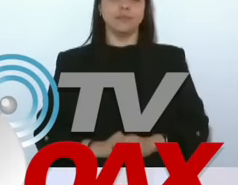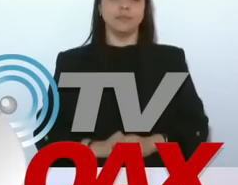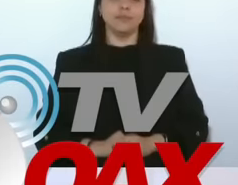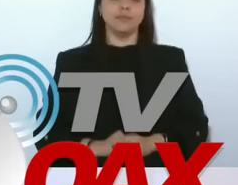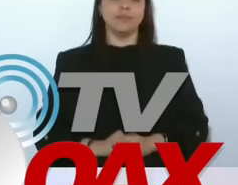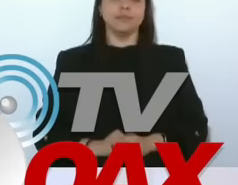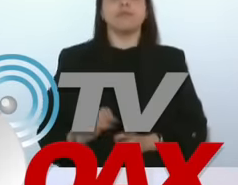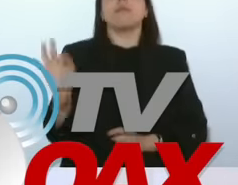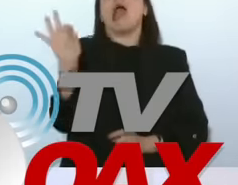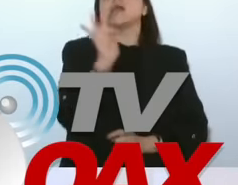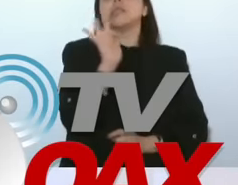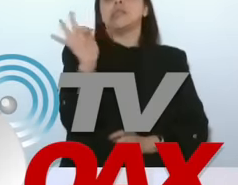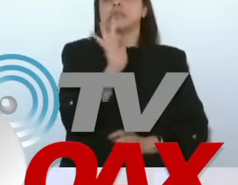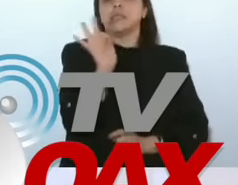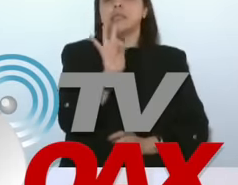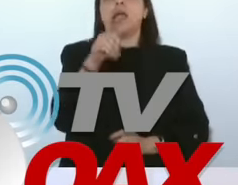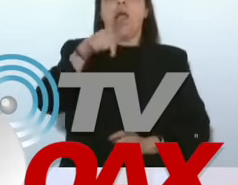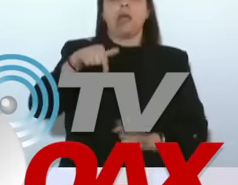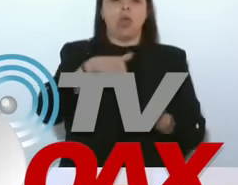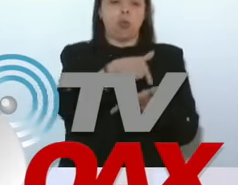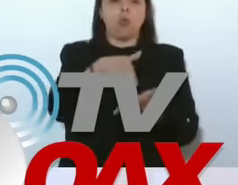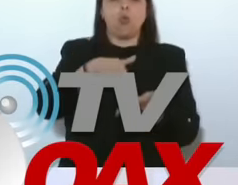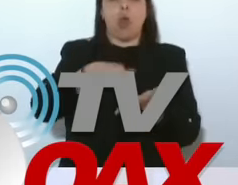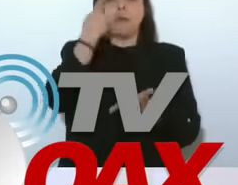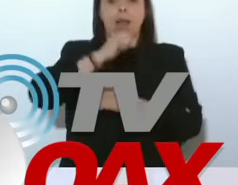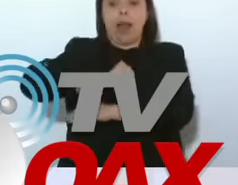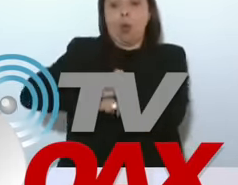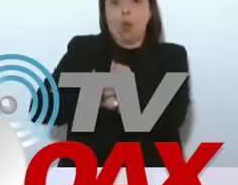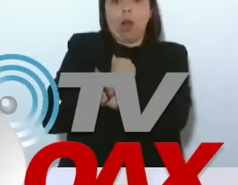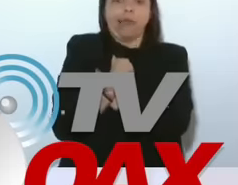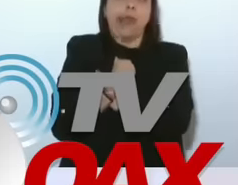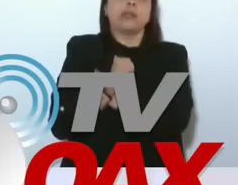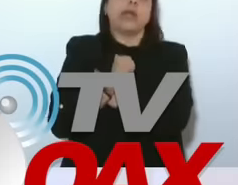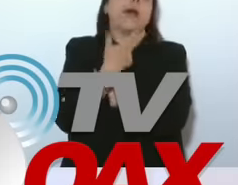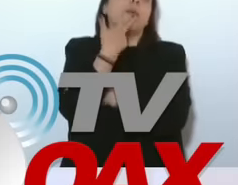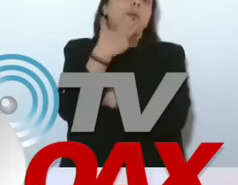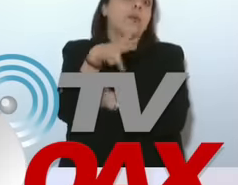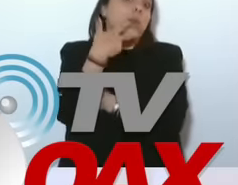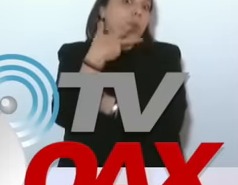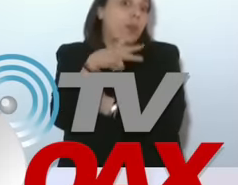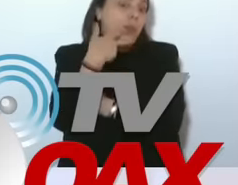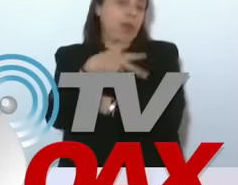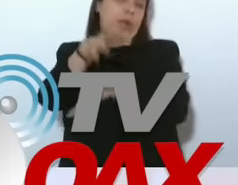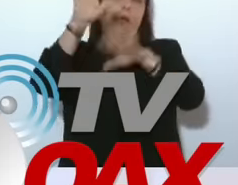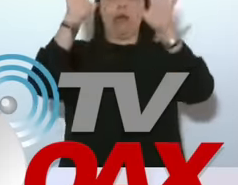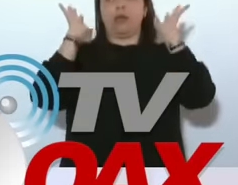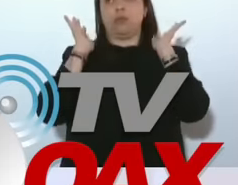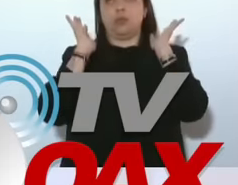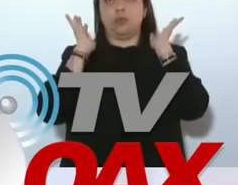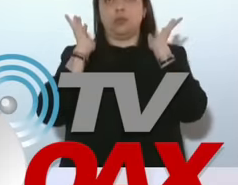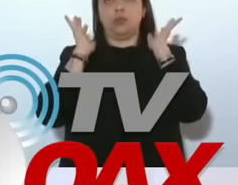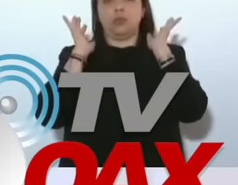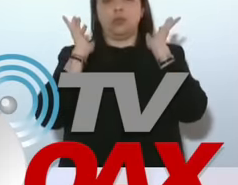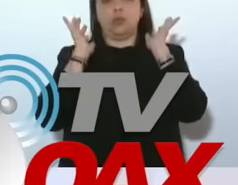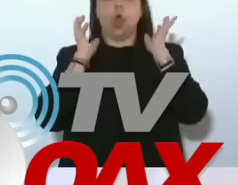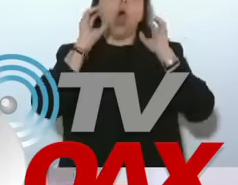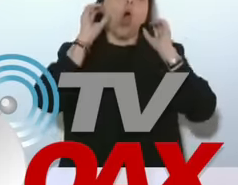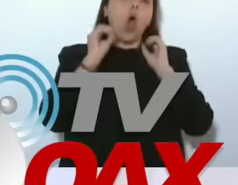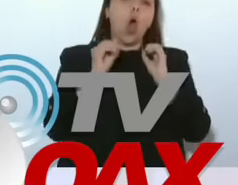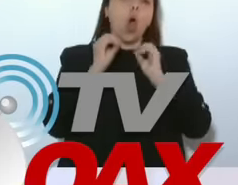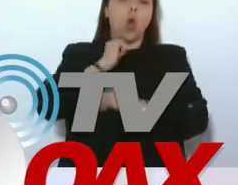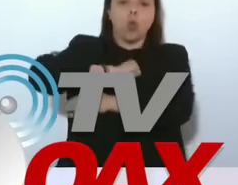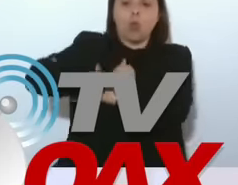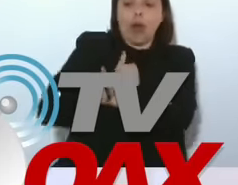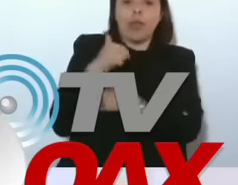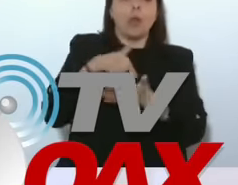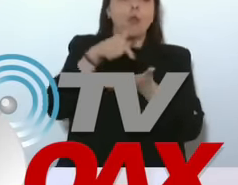el almacén de tabaco más grande del mundo, o el almacén de licores más grande